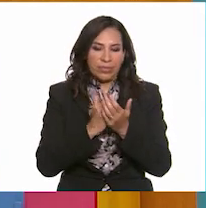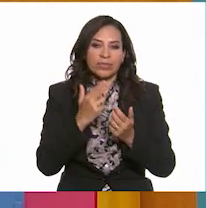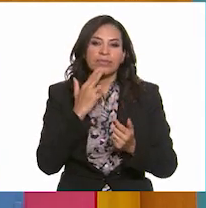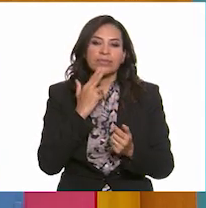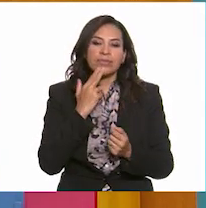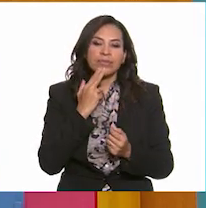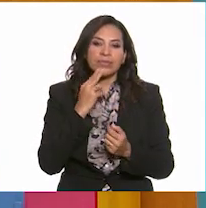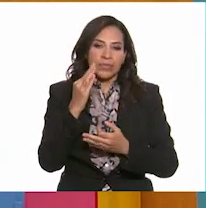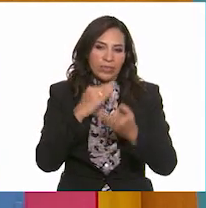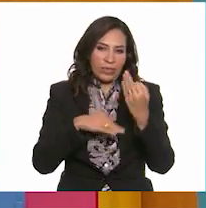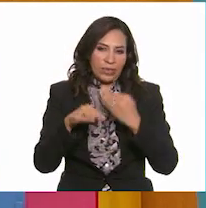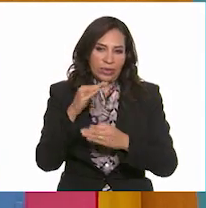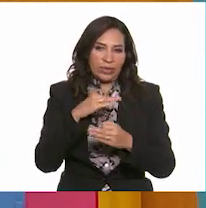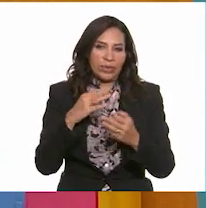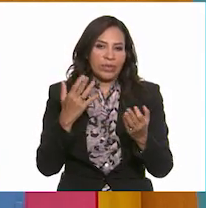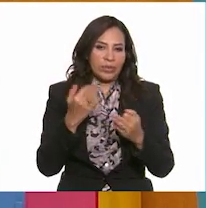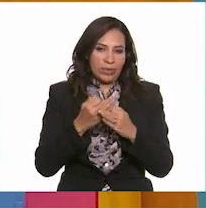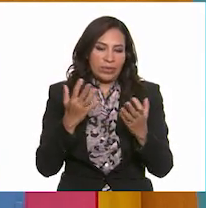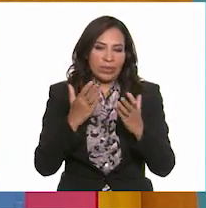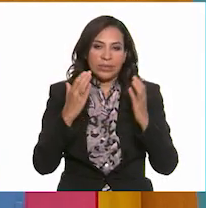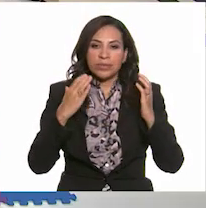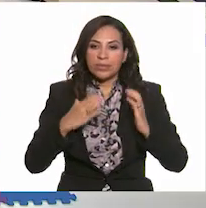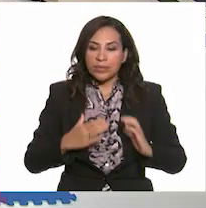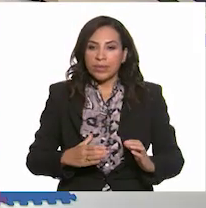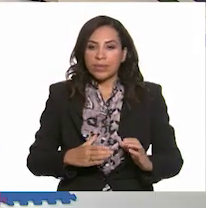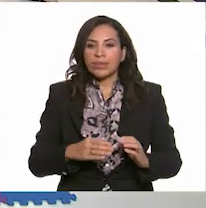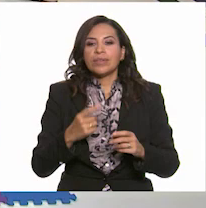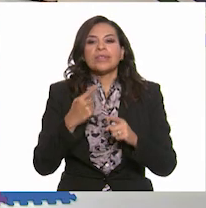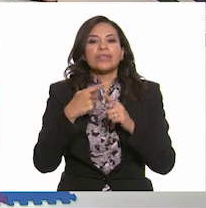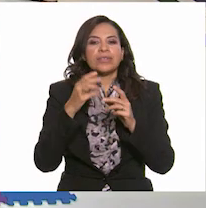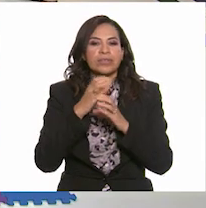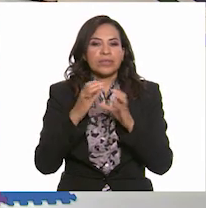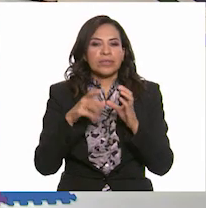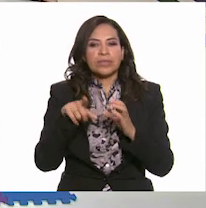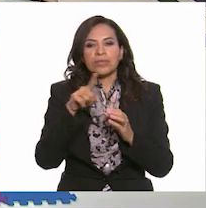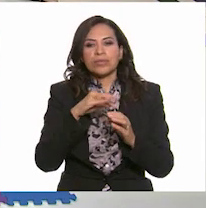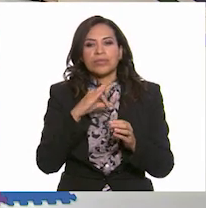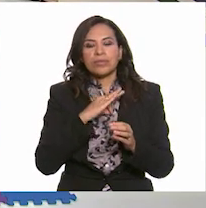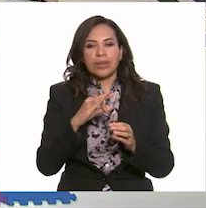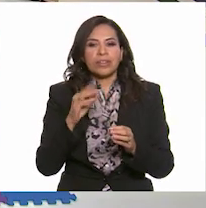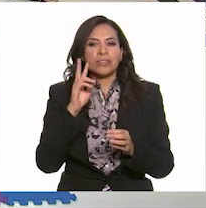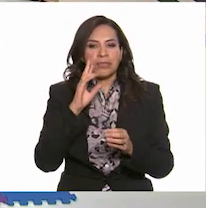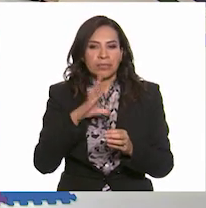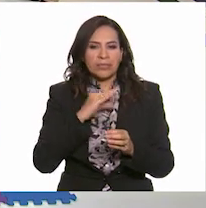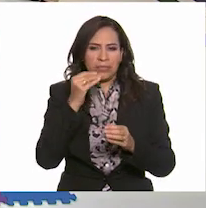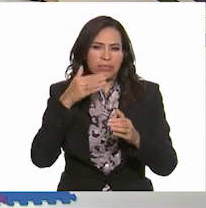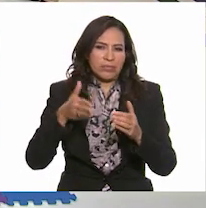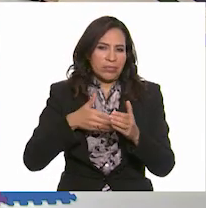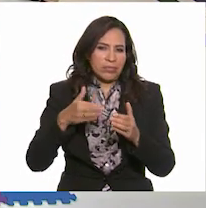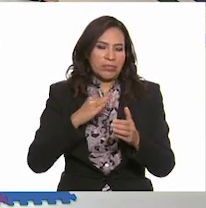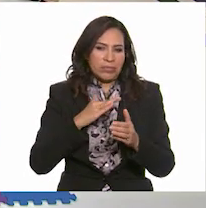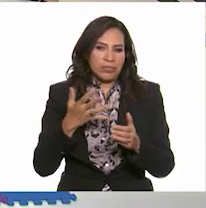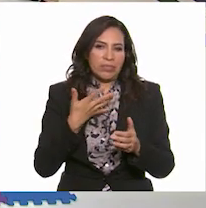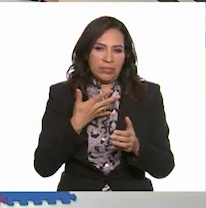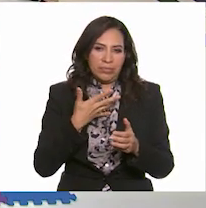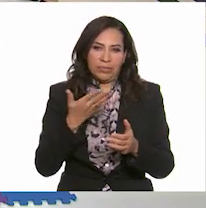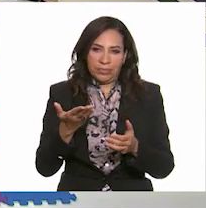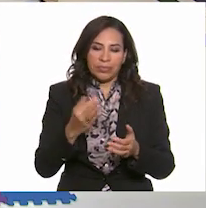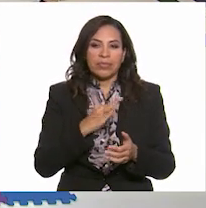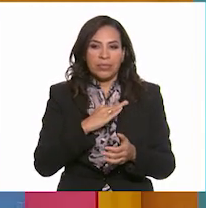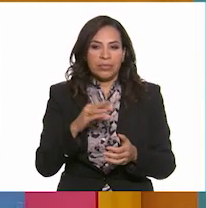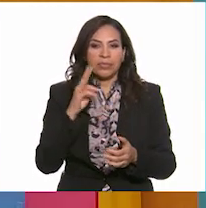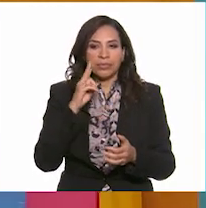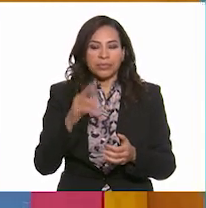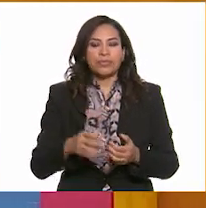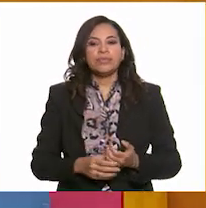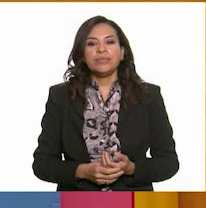utilizar todo esto que han estado haciendo. El cuerpo y los instrumentos musicales que se pueden encontrar hasta en una cocina. Ah, perfecto. ¿Se puede? Claro. Sí,